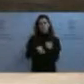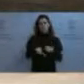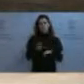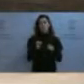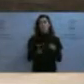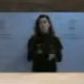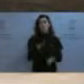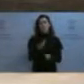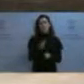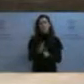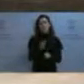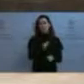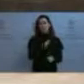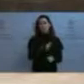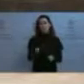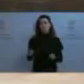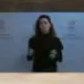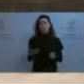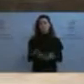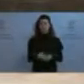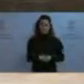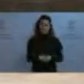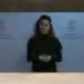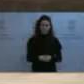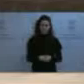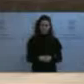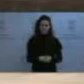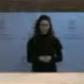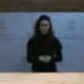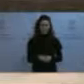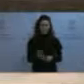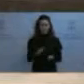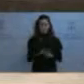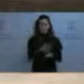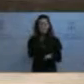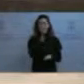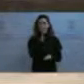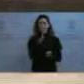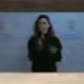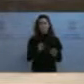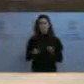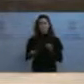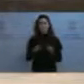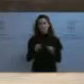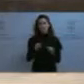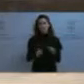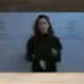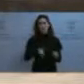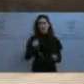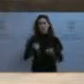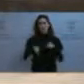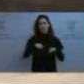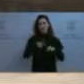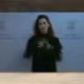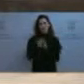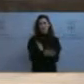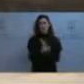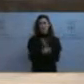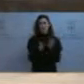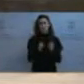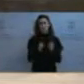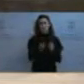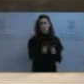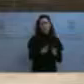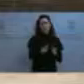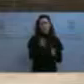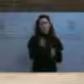viaria de España, siendo el organismo competente a estos efectos la Dirección General de Tráfico a través de la Jefatura Provincial de